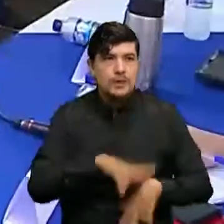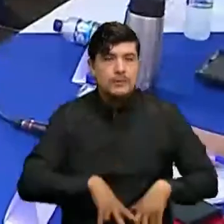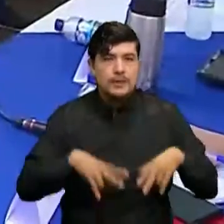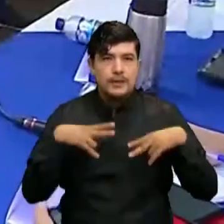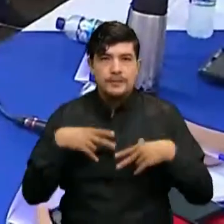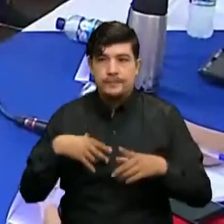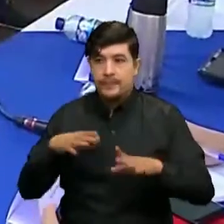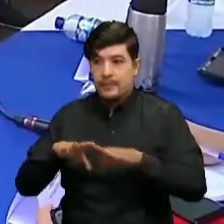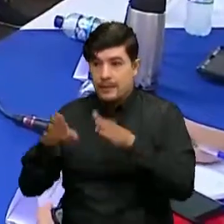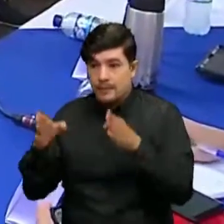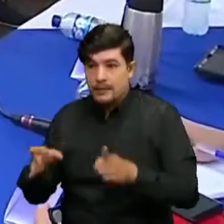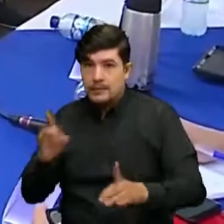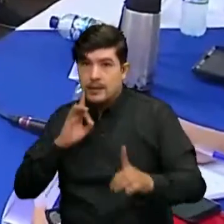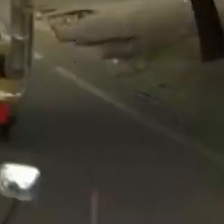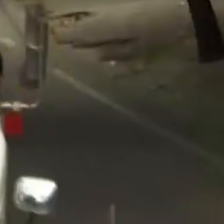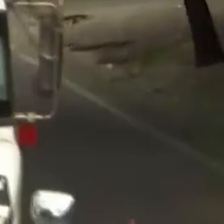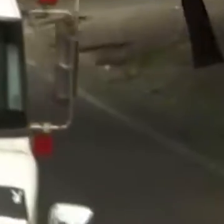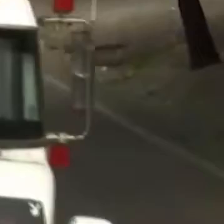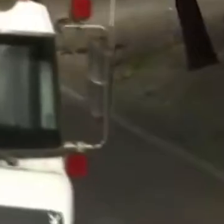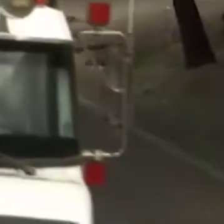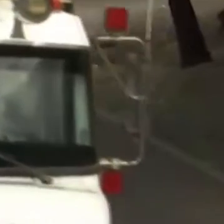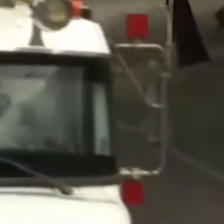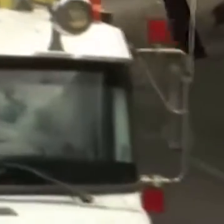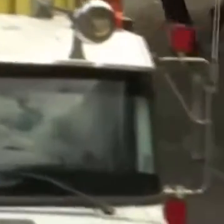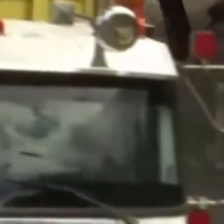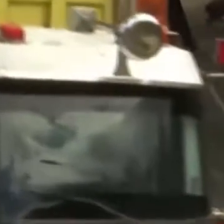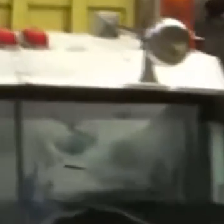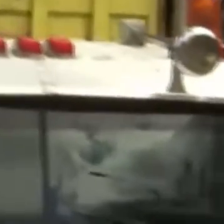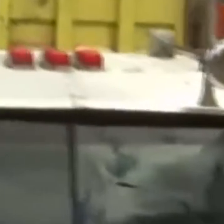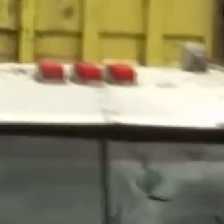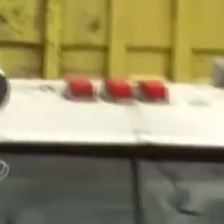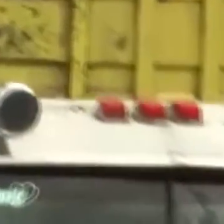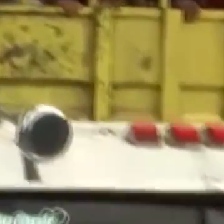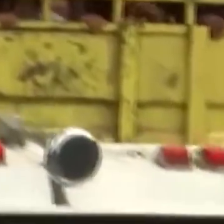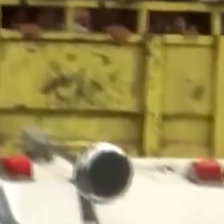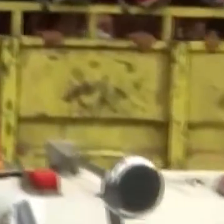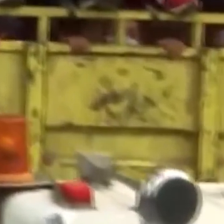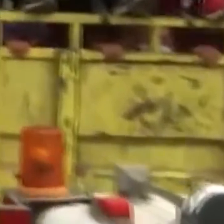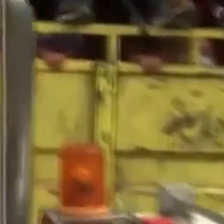iniciarán una vez terminen las movilizaciones del próximo miércoles en la Gran Toma por Bogotá.